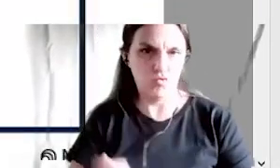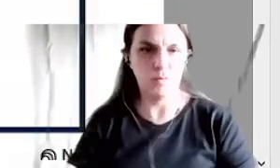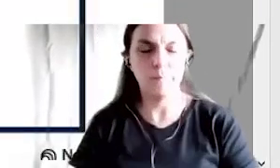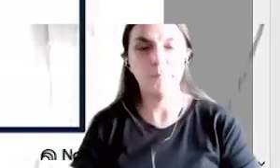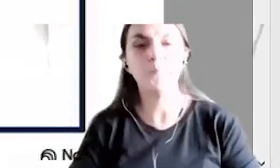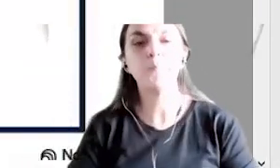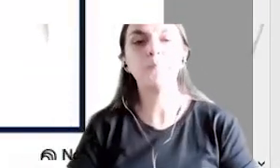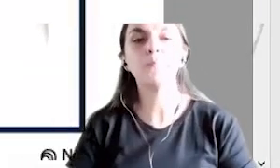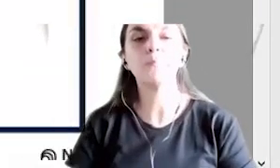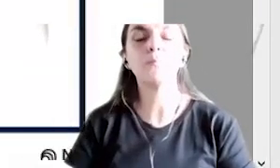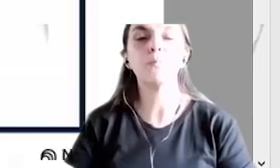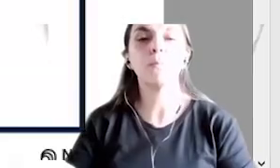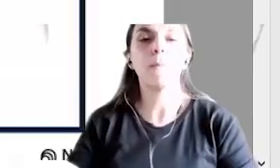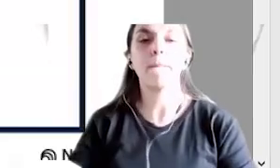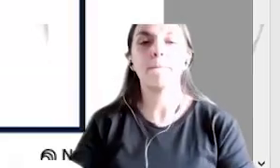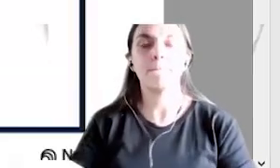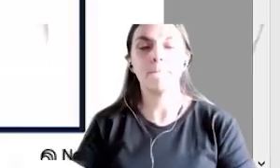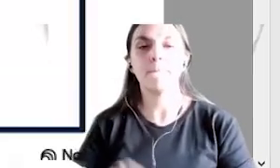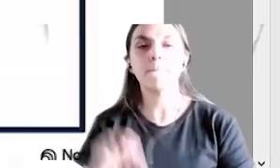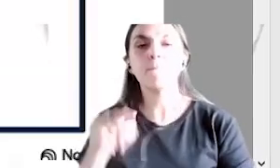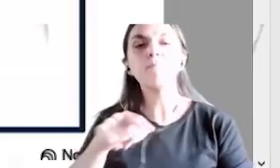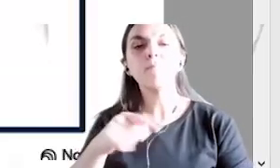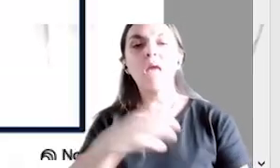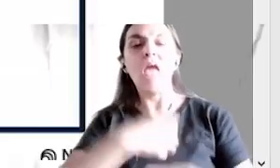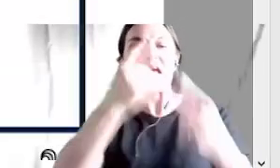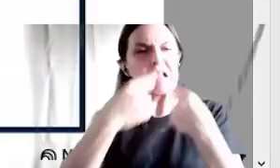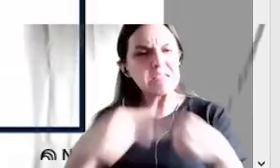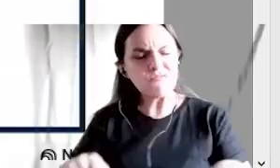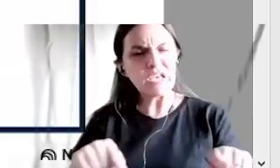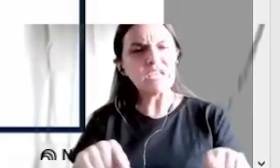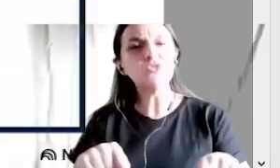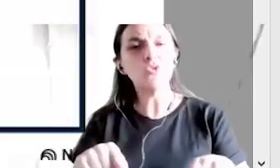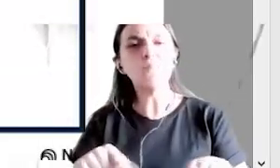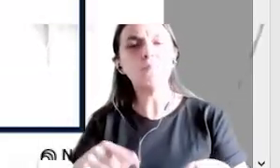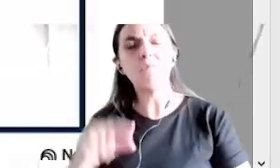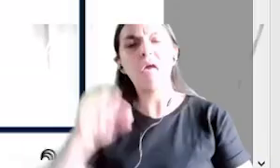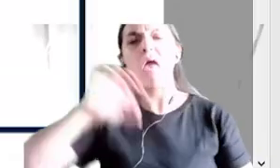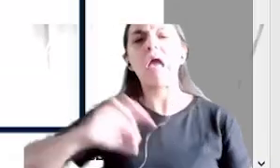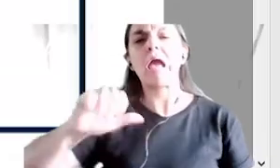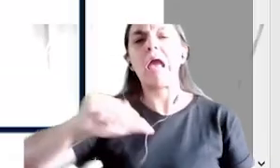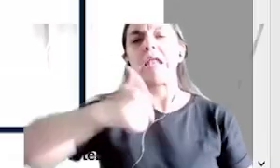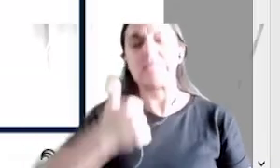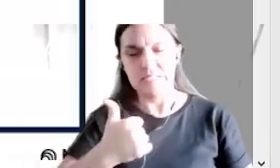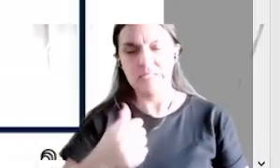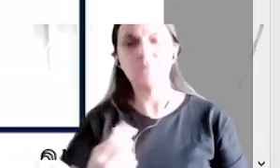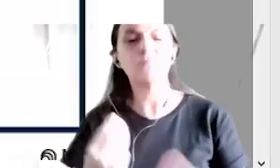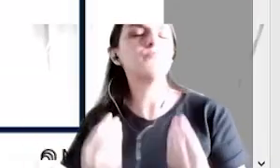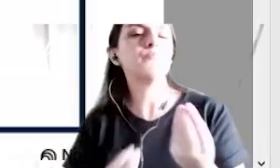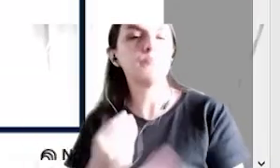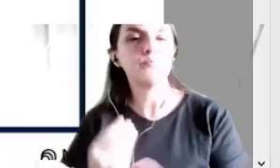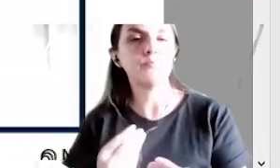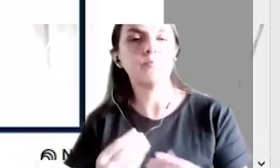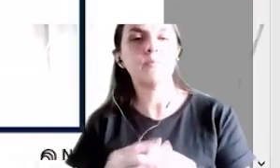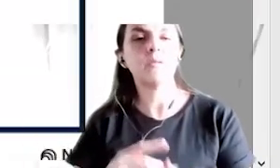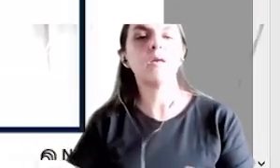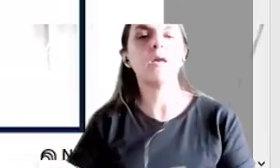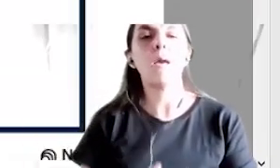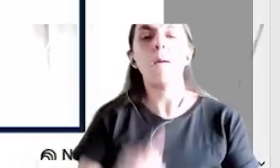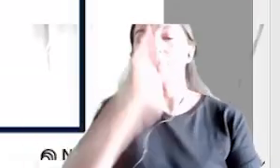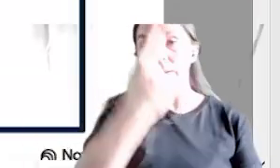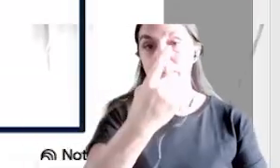Y ahora sí, vamos a la clasificación de las ganancias que tiene el impuesto. Tenemos las ganancias de